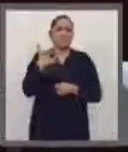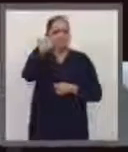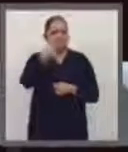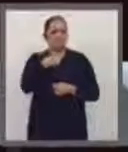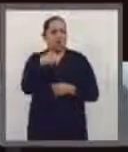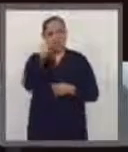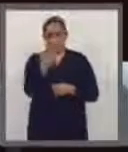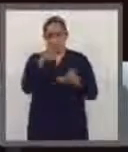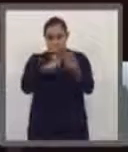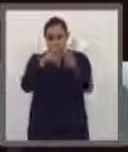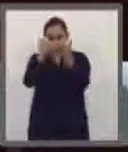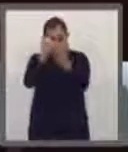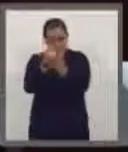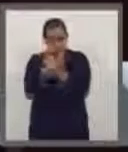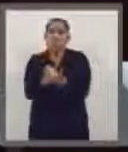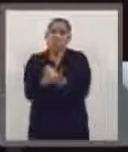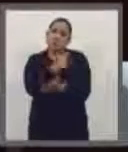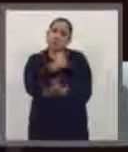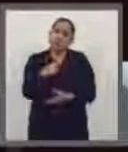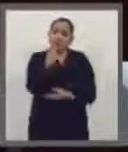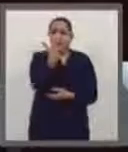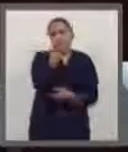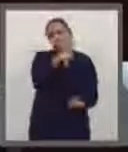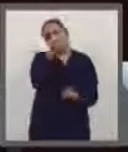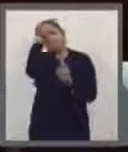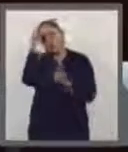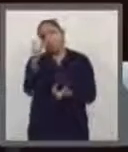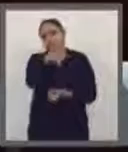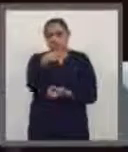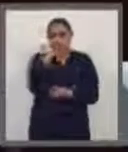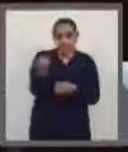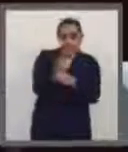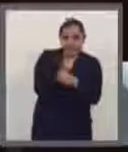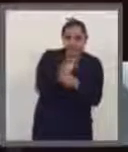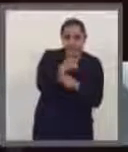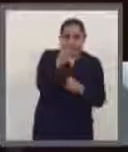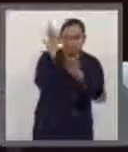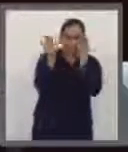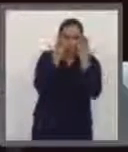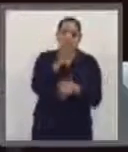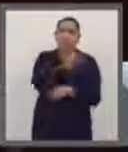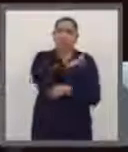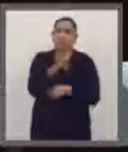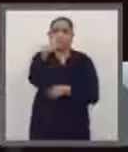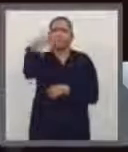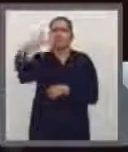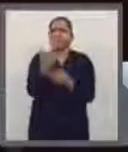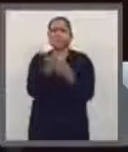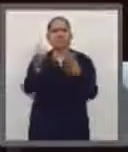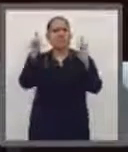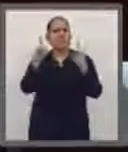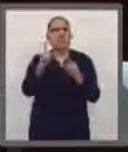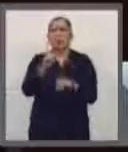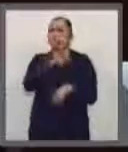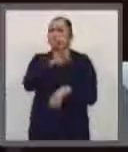y de las licenciaturas a modo. Cualquiera puede pedir una licenciatura a modo, una revalidación a modo. La